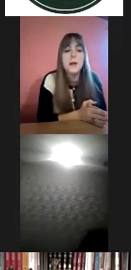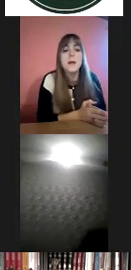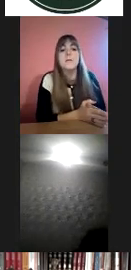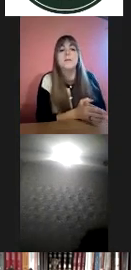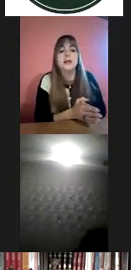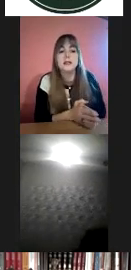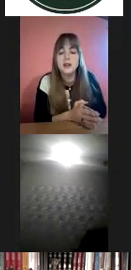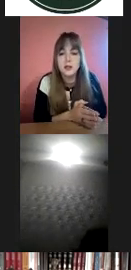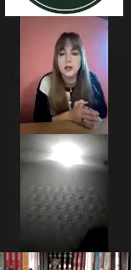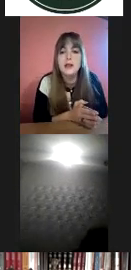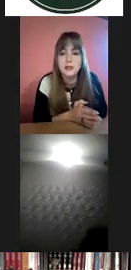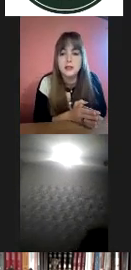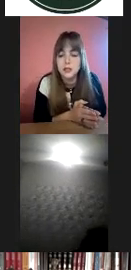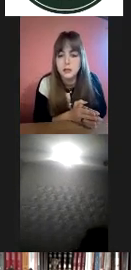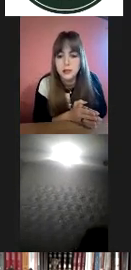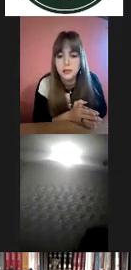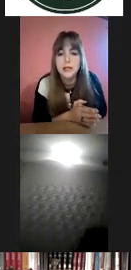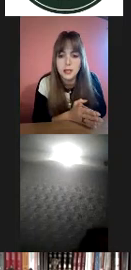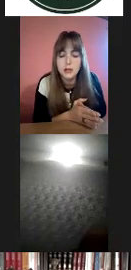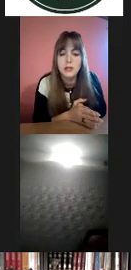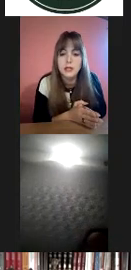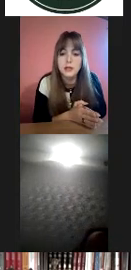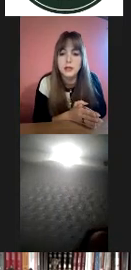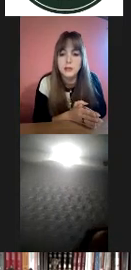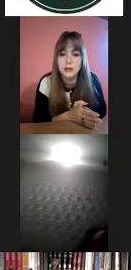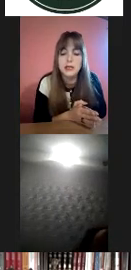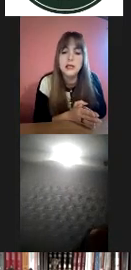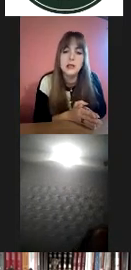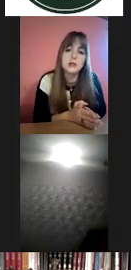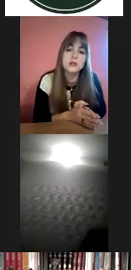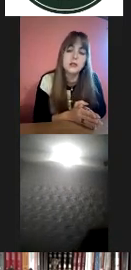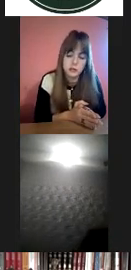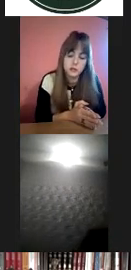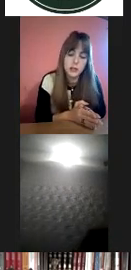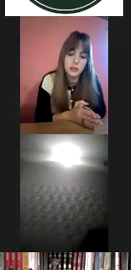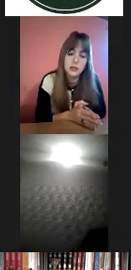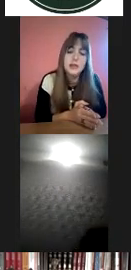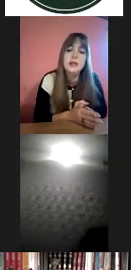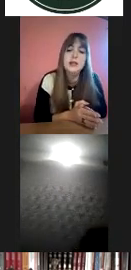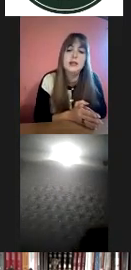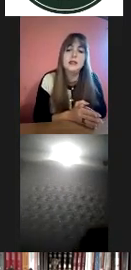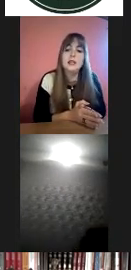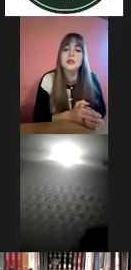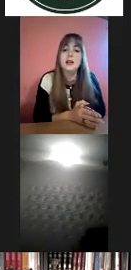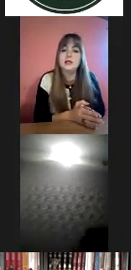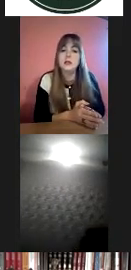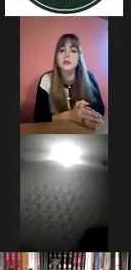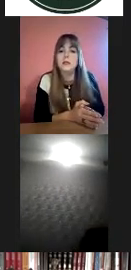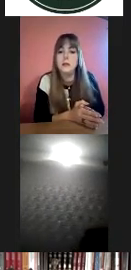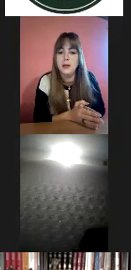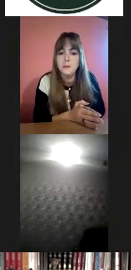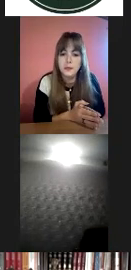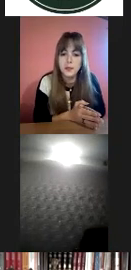derechos, pasarlo a derechos animales, pasarlo al Ministerio de Ambiente, que sean reconocidos como sujetos que tienen derecho a la